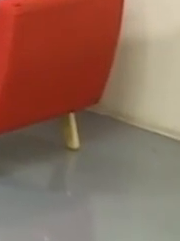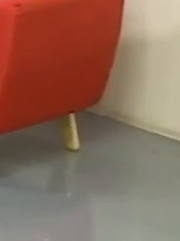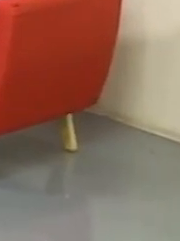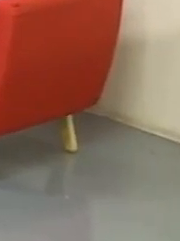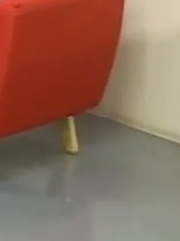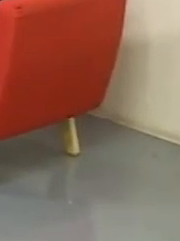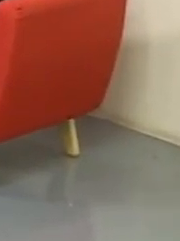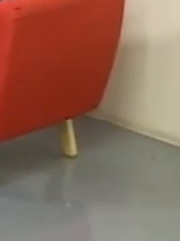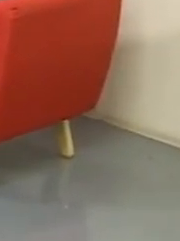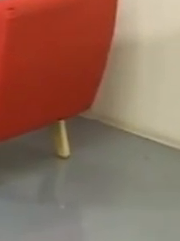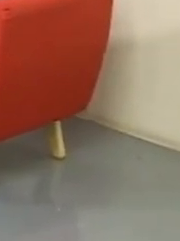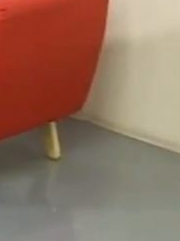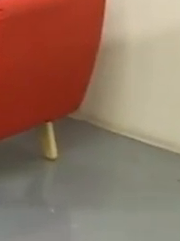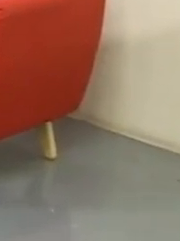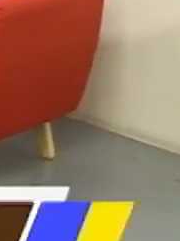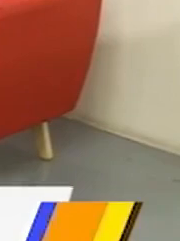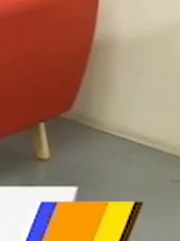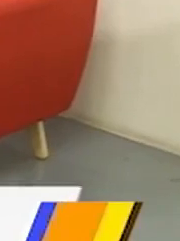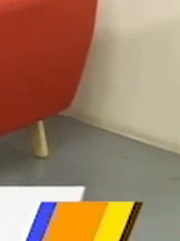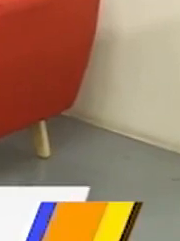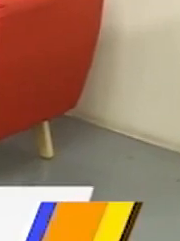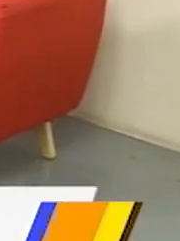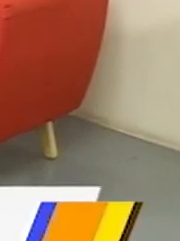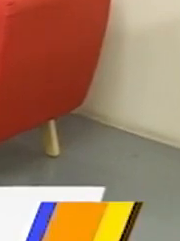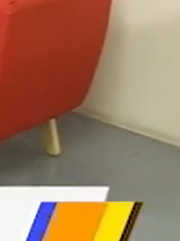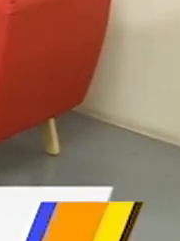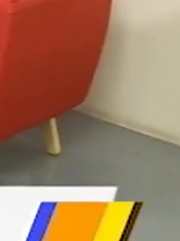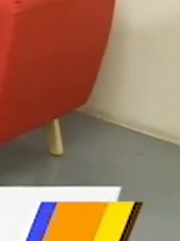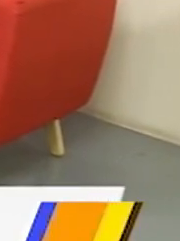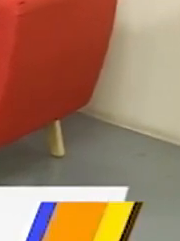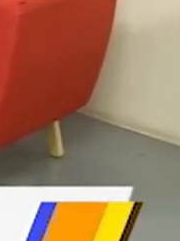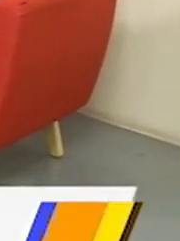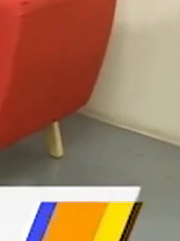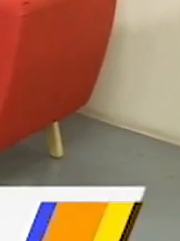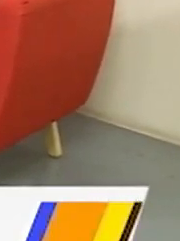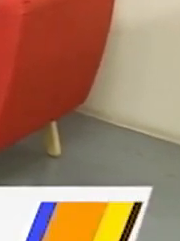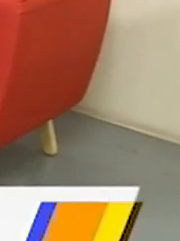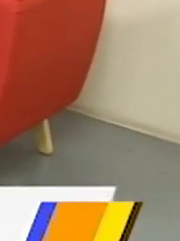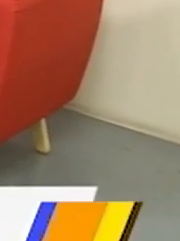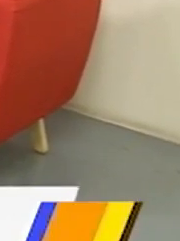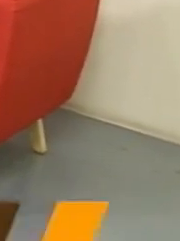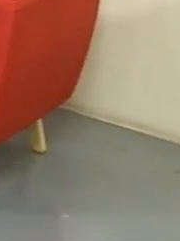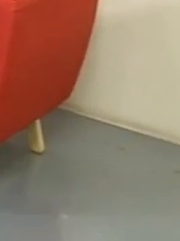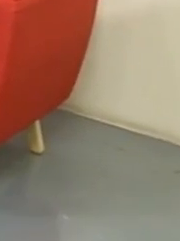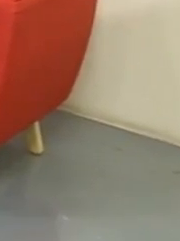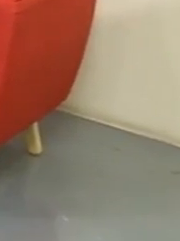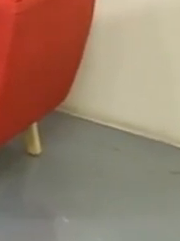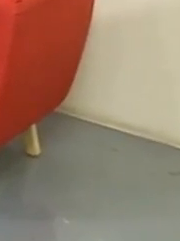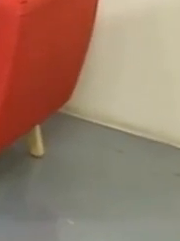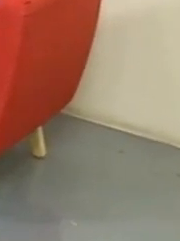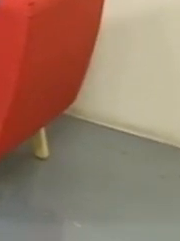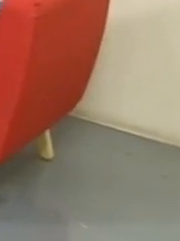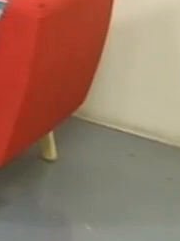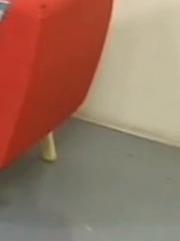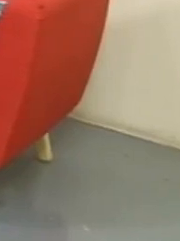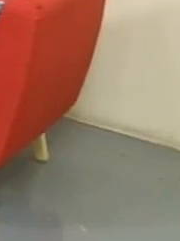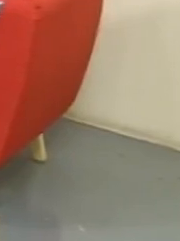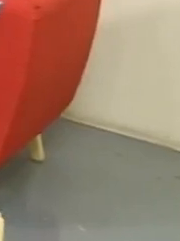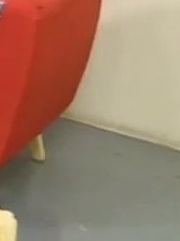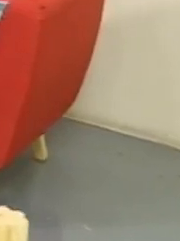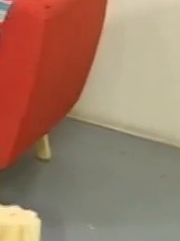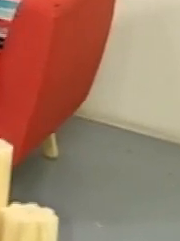Ahora 196 años de la integración, de la elección del Partido Nicoya Costa Rica, de la Patria por Nuestra Voluntad, celebración especial